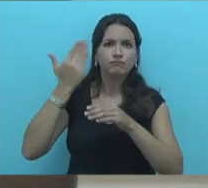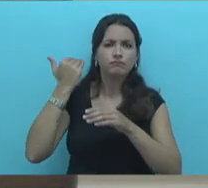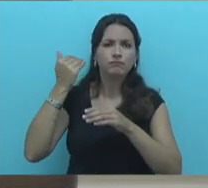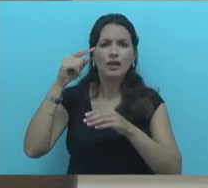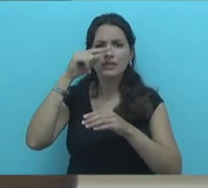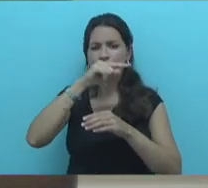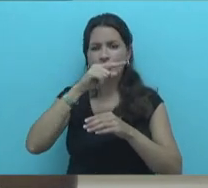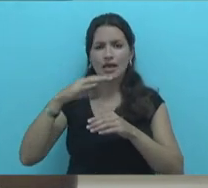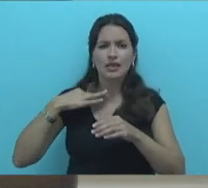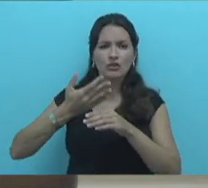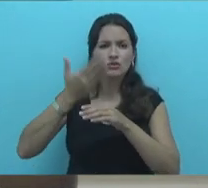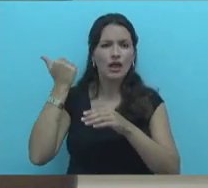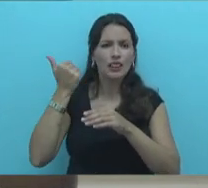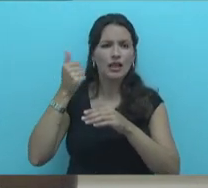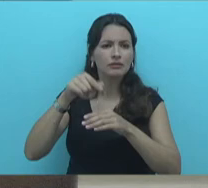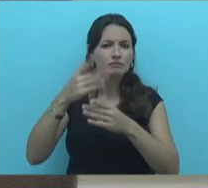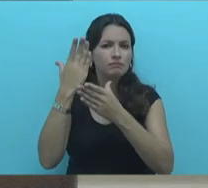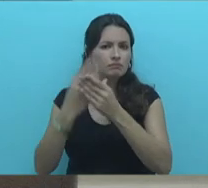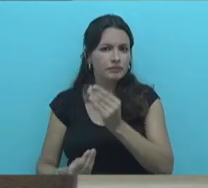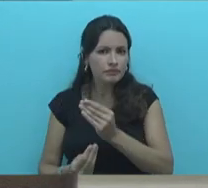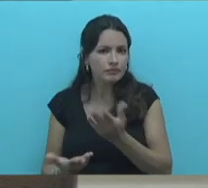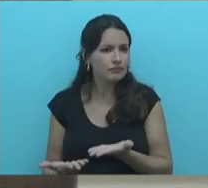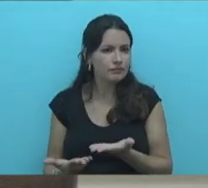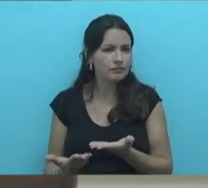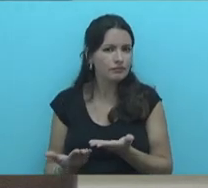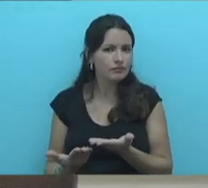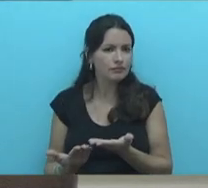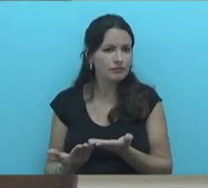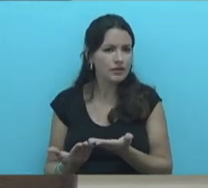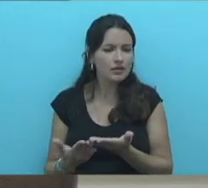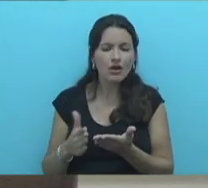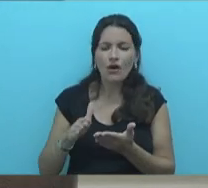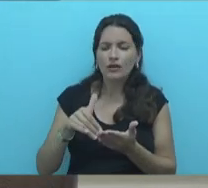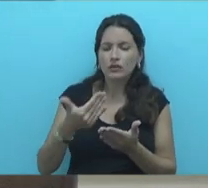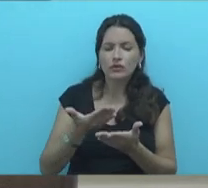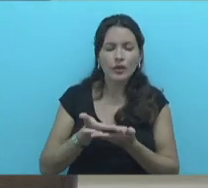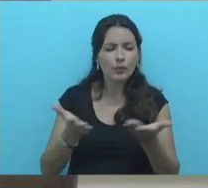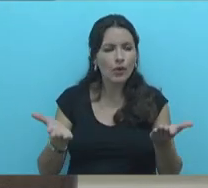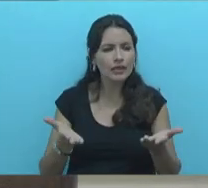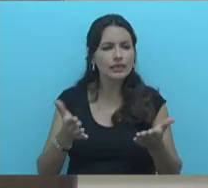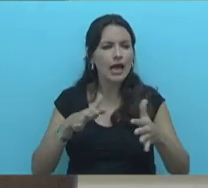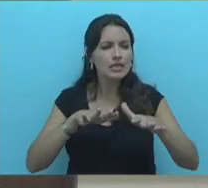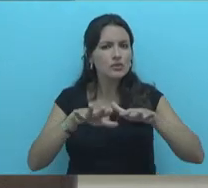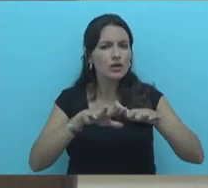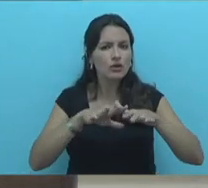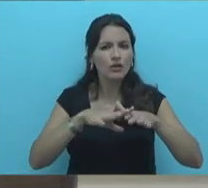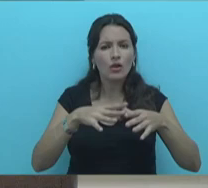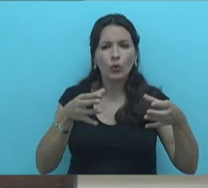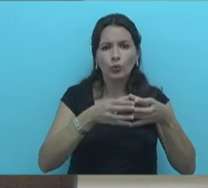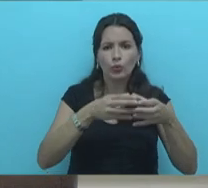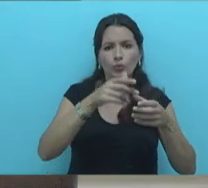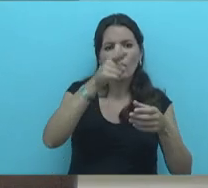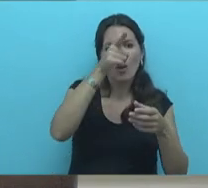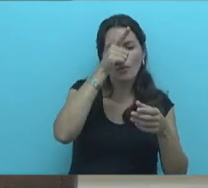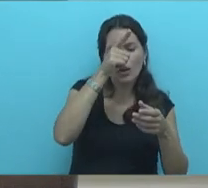la gran complicidad que hay, no solo de las fuerzas policiales, sino también de las empresas,